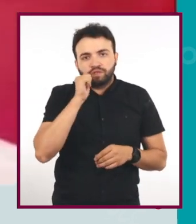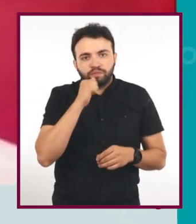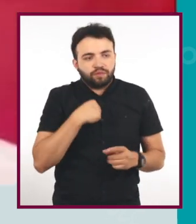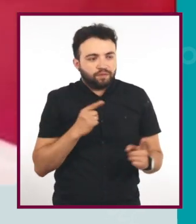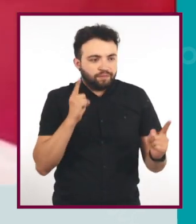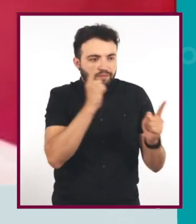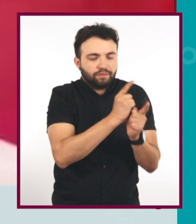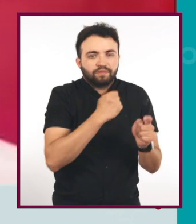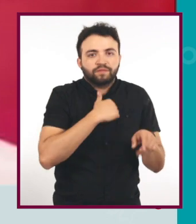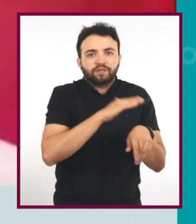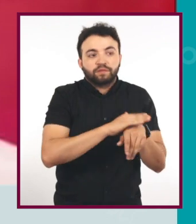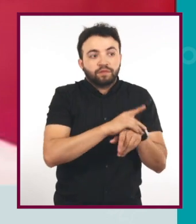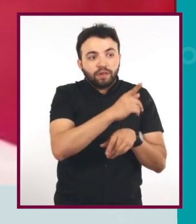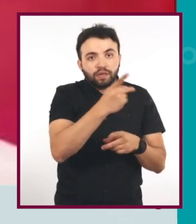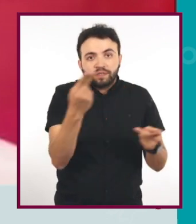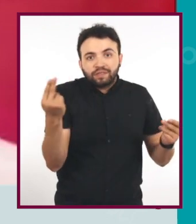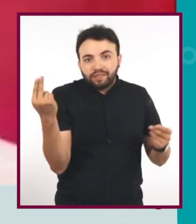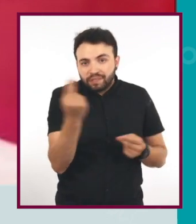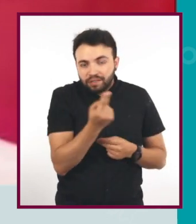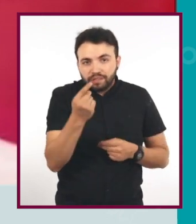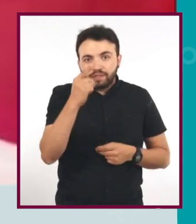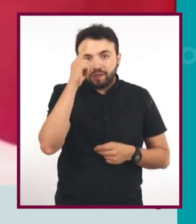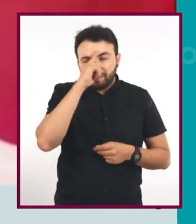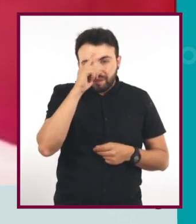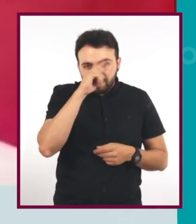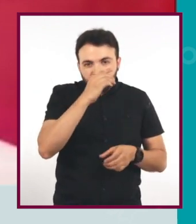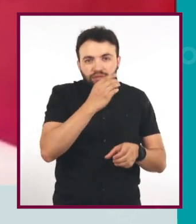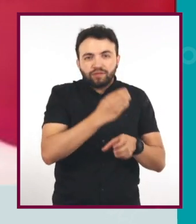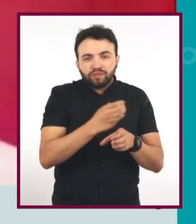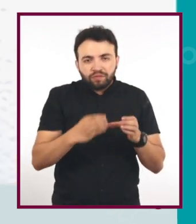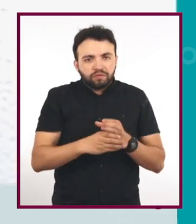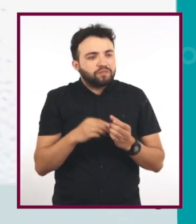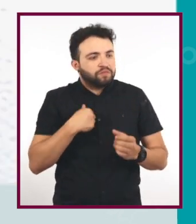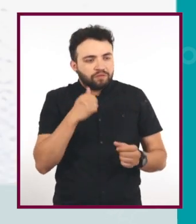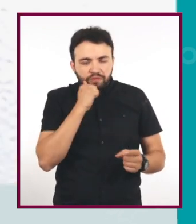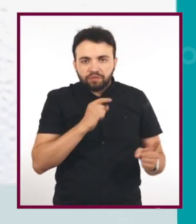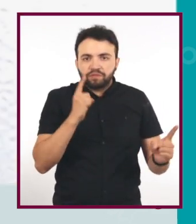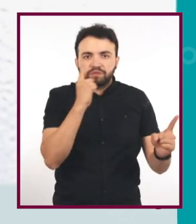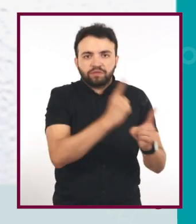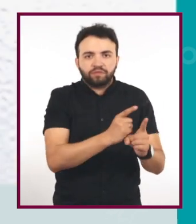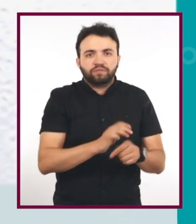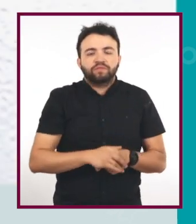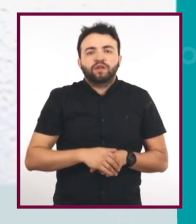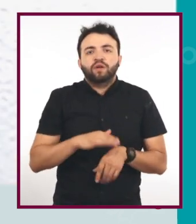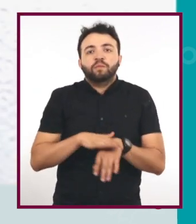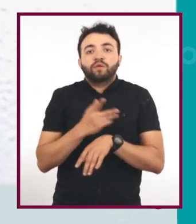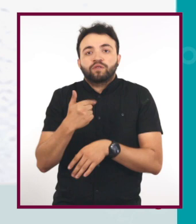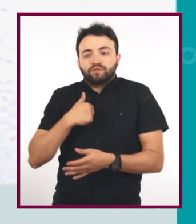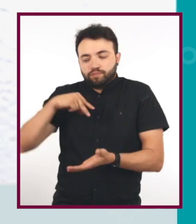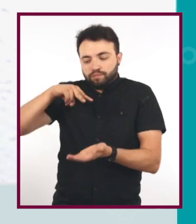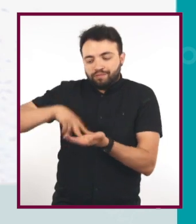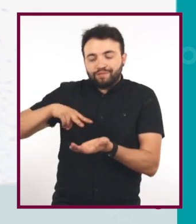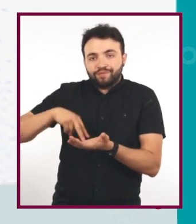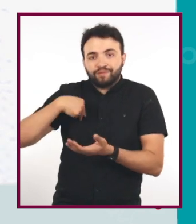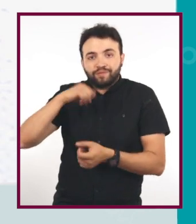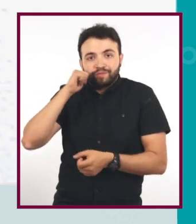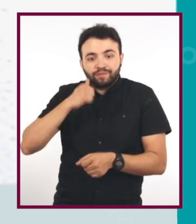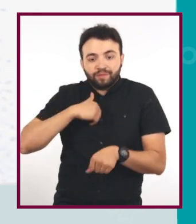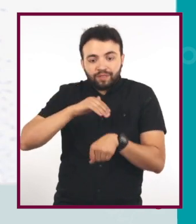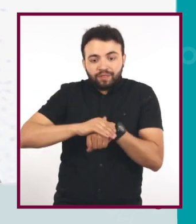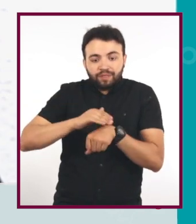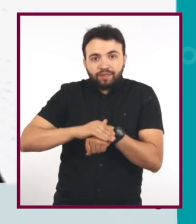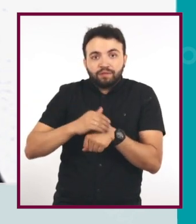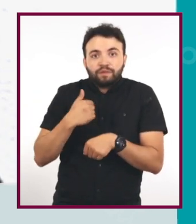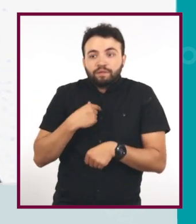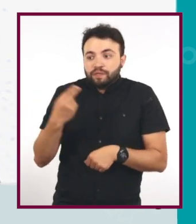estado para mis amigos cuando han requerido consejos y apoyo emocional. Porque soy leal y siempre ayudo a mis amigos cuando lo